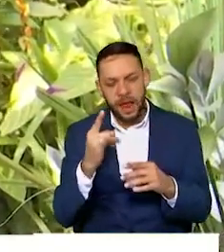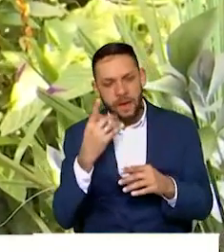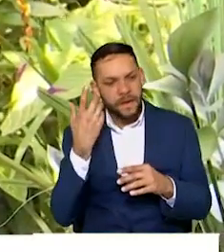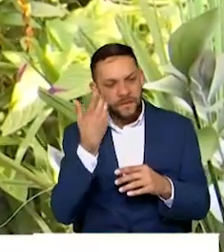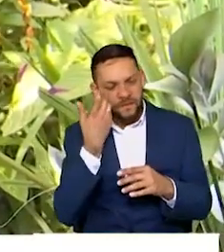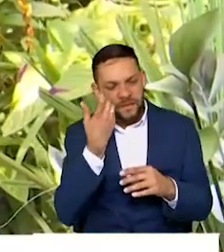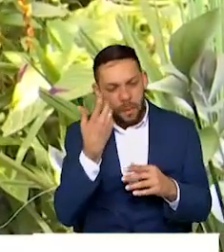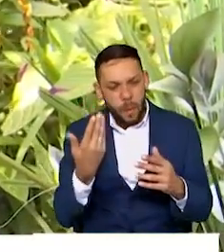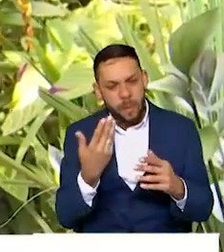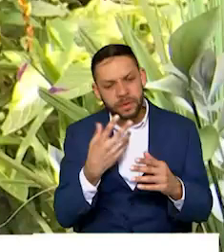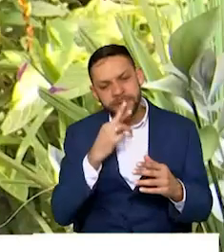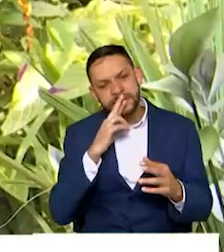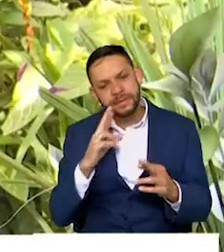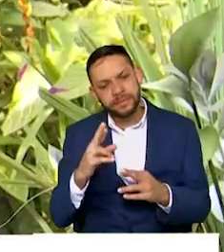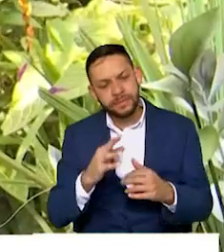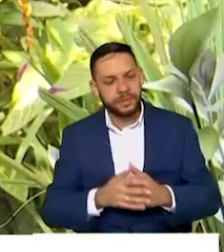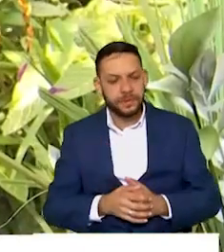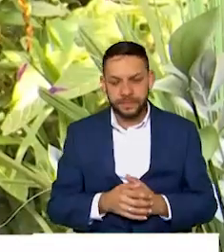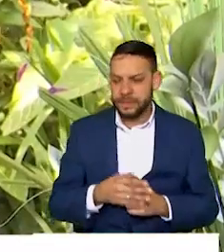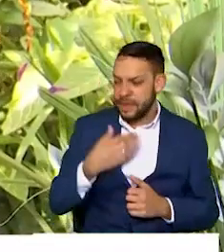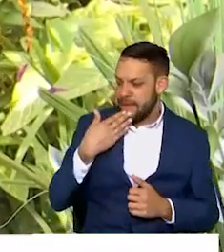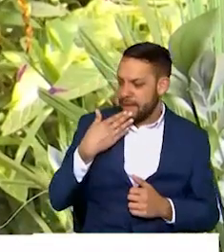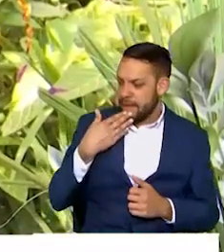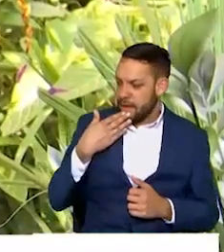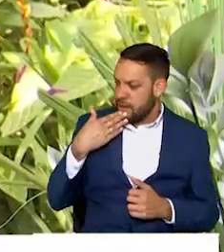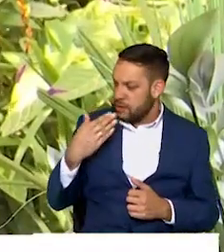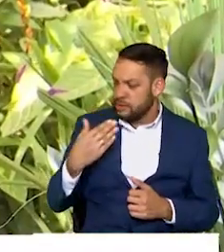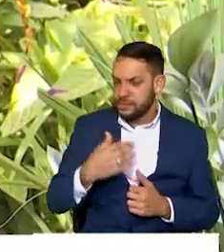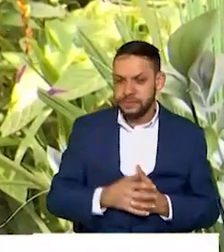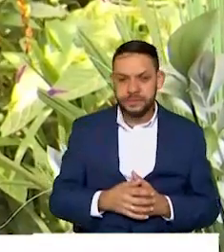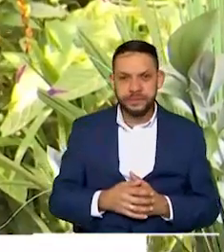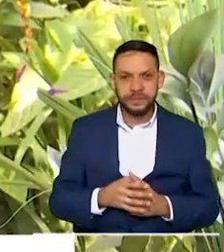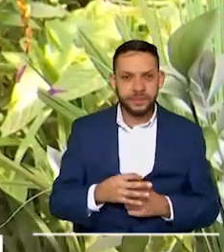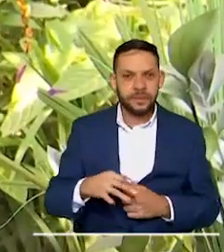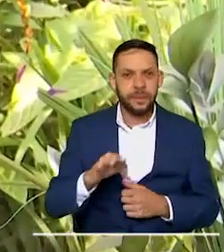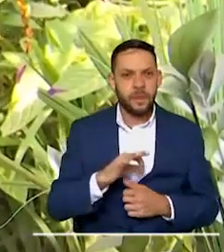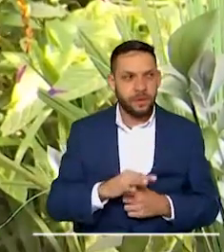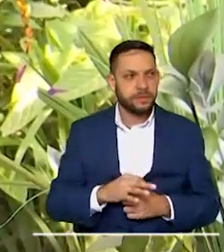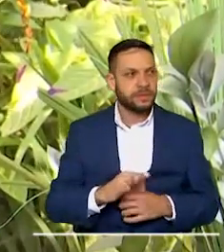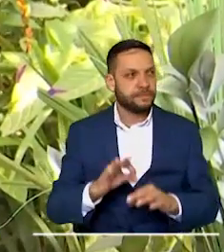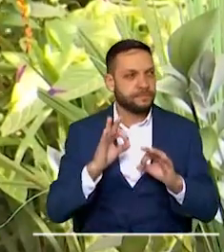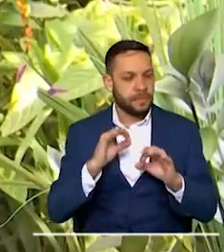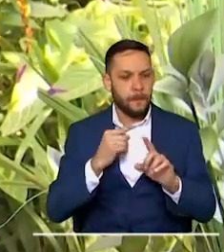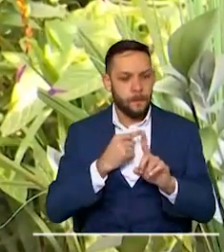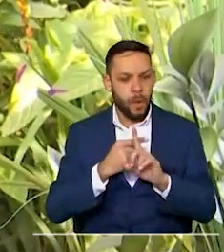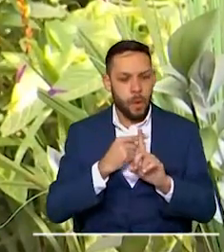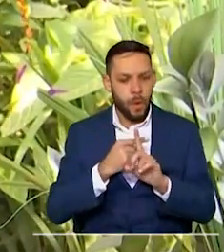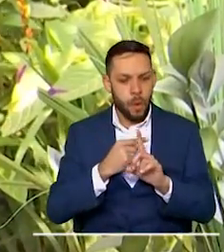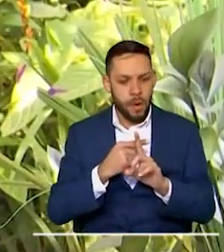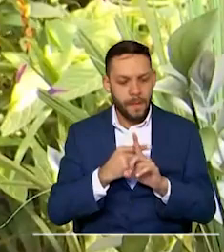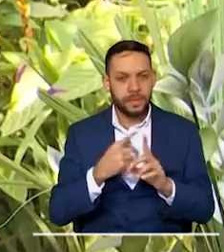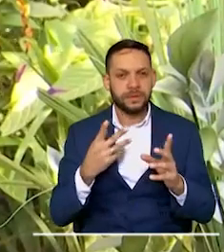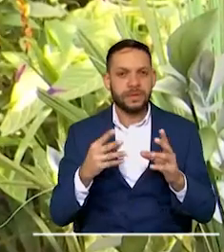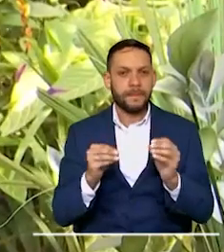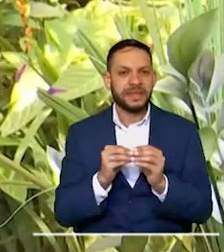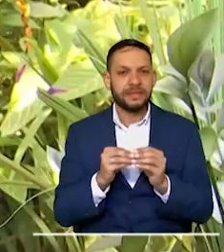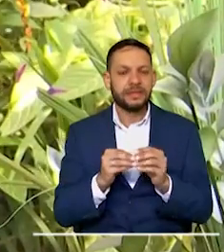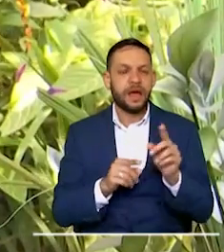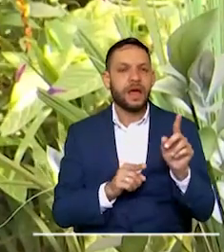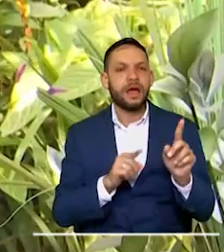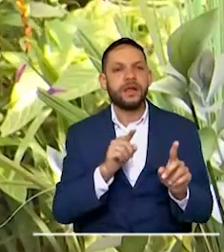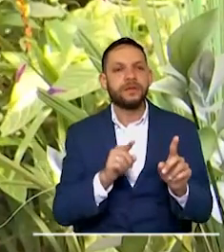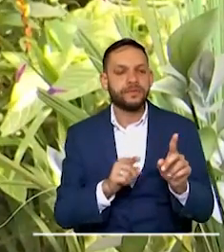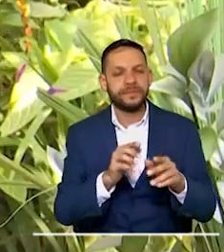médico? Listo, gracias, Doc. De verdad esta pregunta es muy importante, porque los pacientes hay